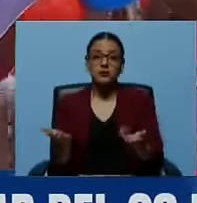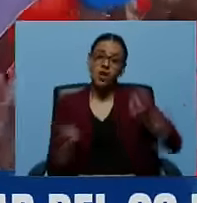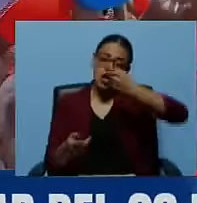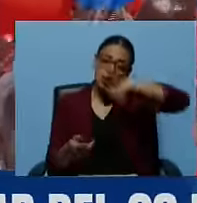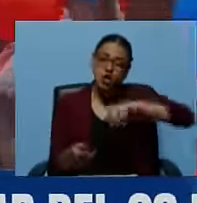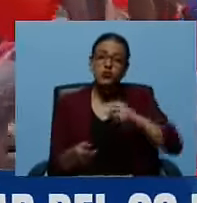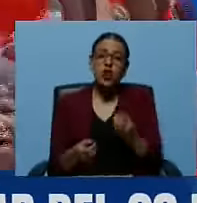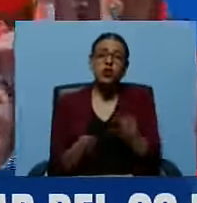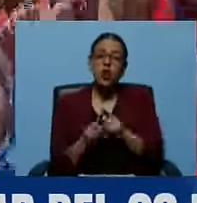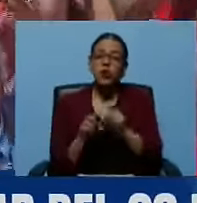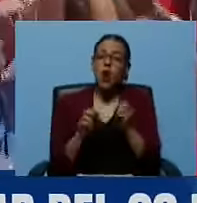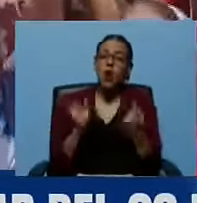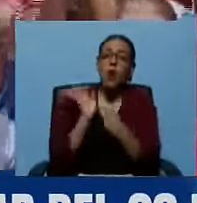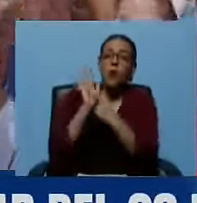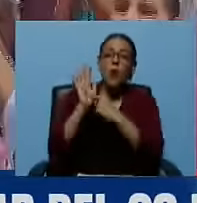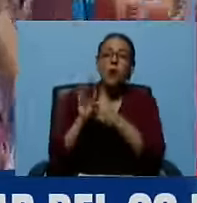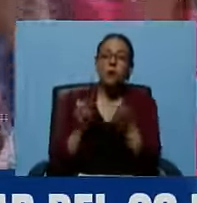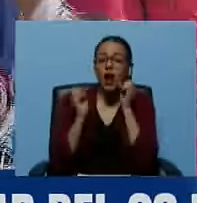asombra al mundo